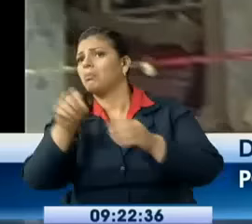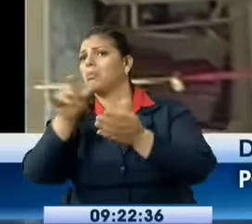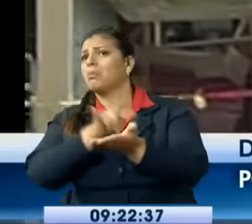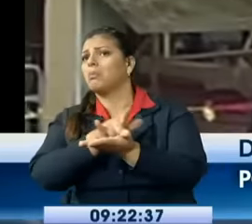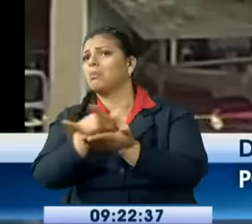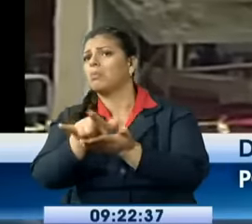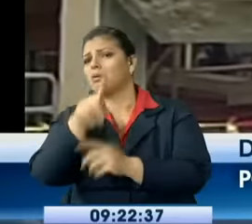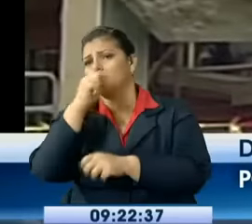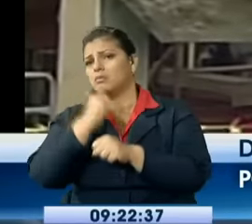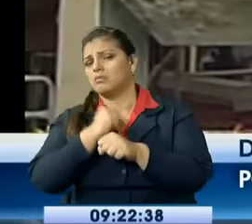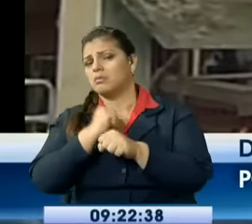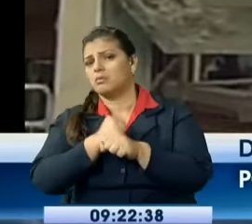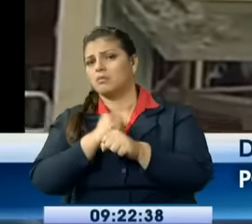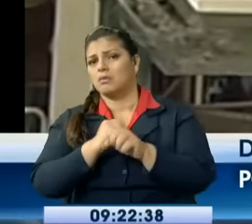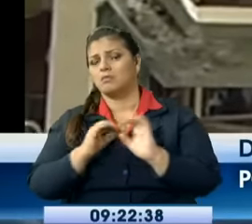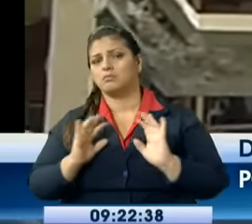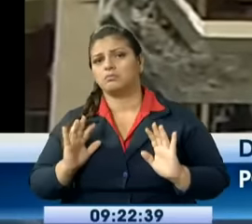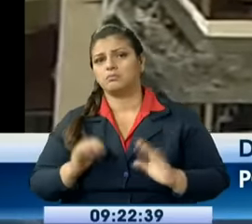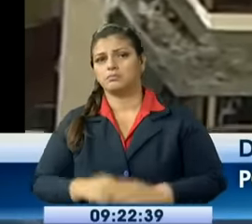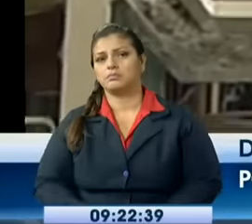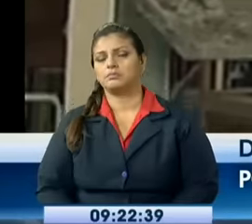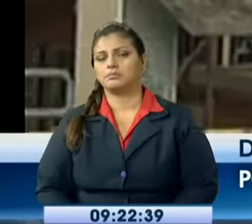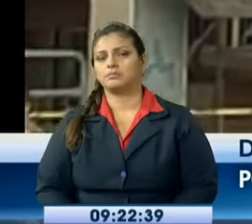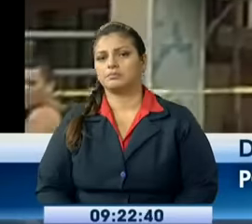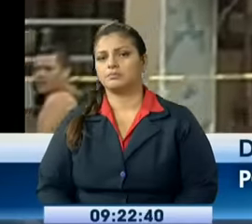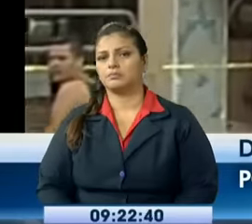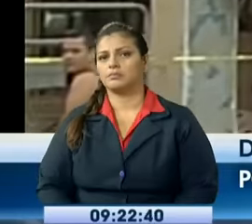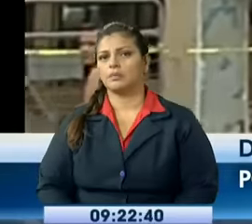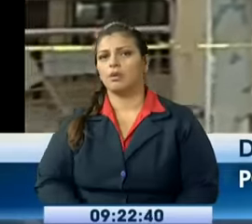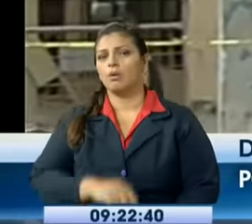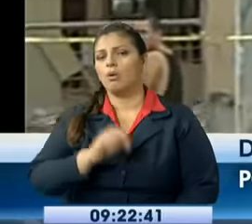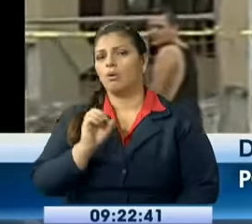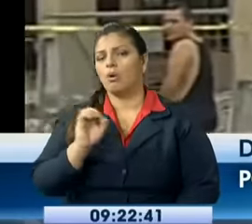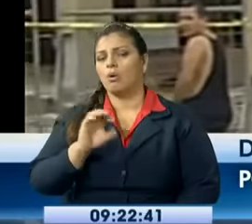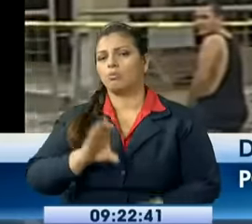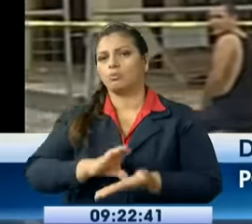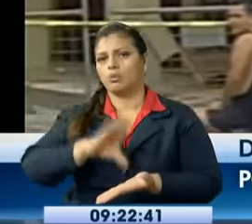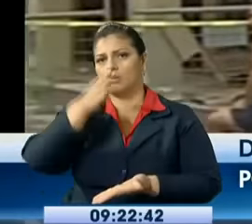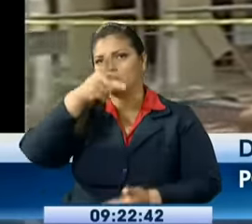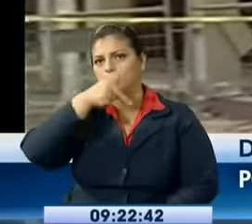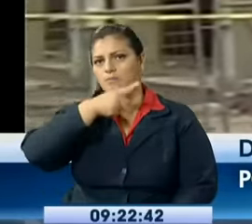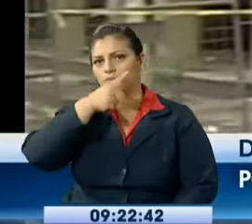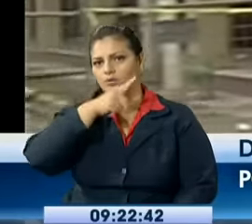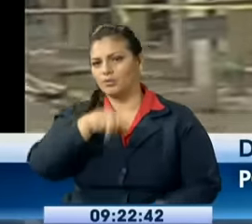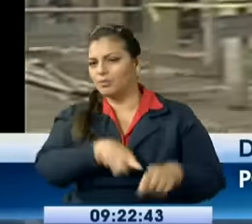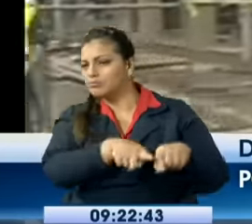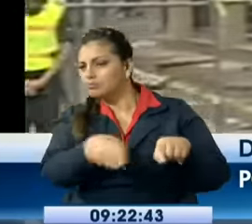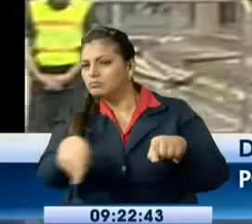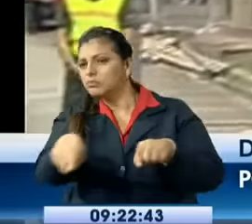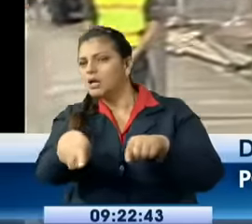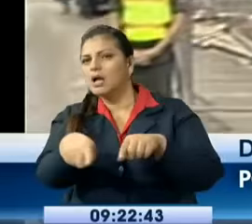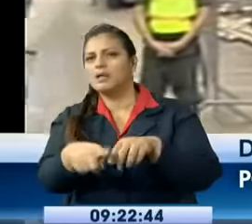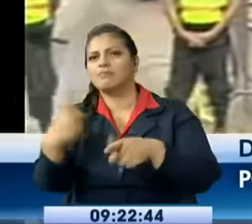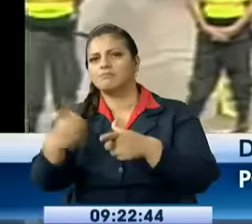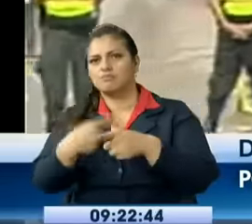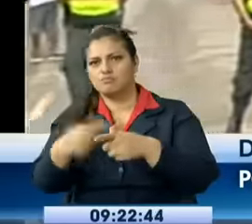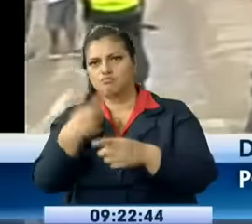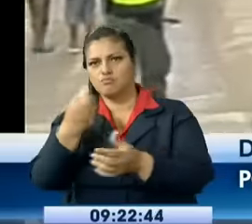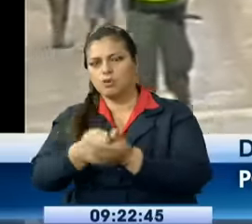están diciendo que aquí en el, ¿cómo que le dicen? En el Colegio Puerto Viejo, al lado del el mercado número 2. ¿Usted forma parte de la